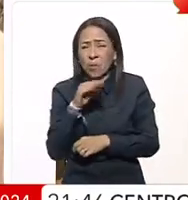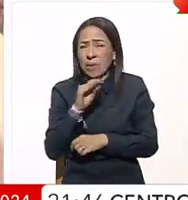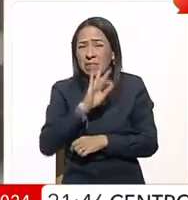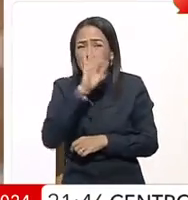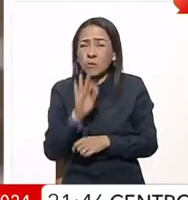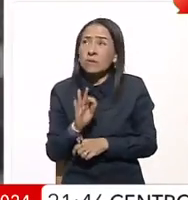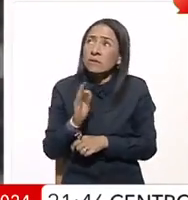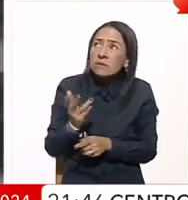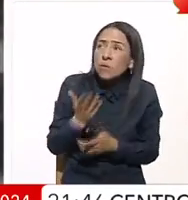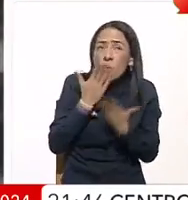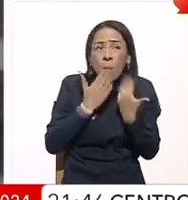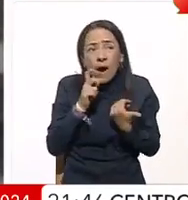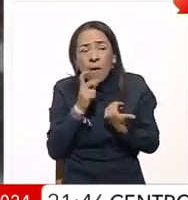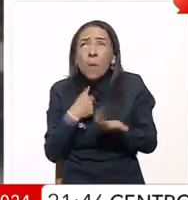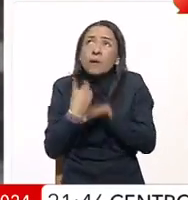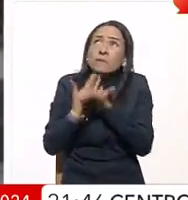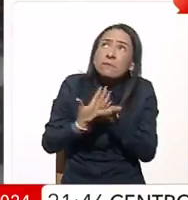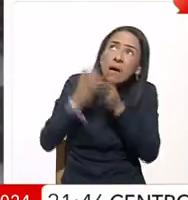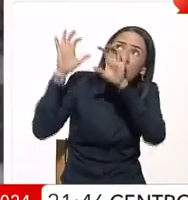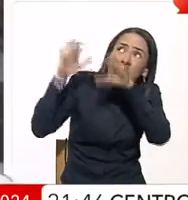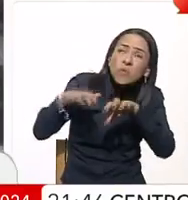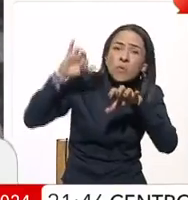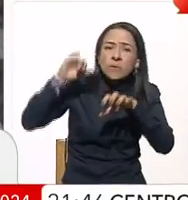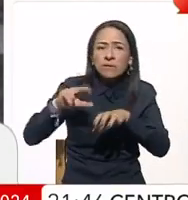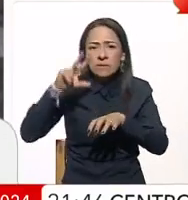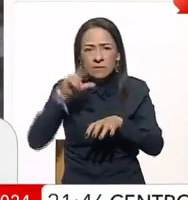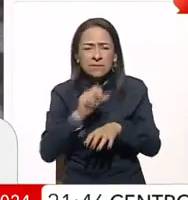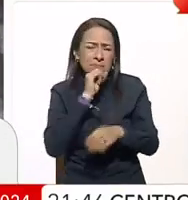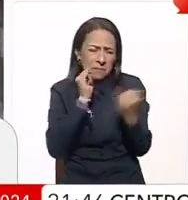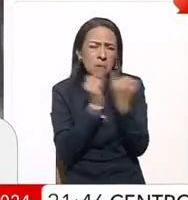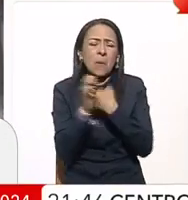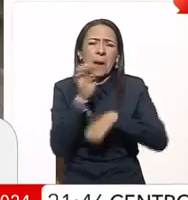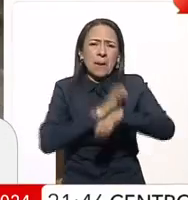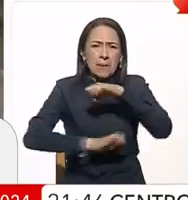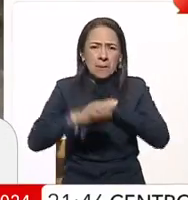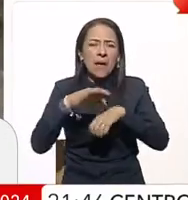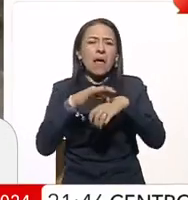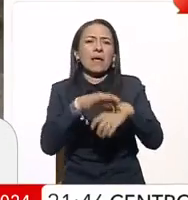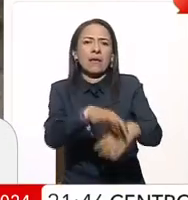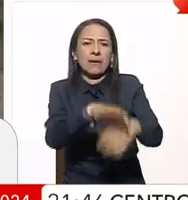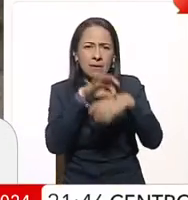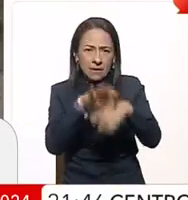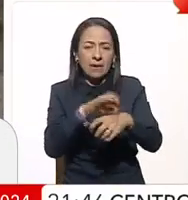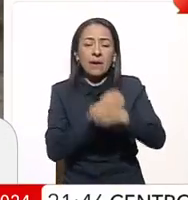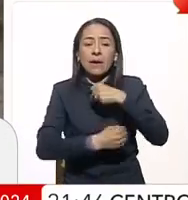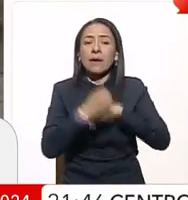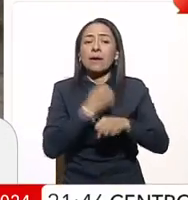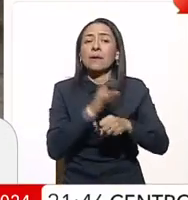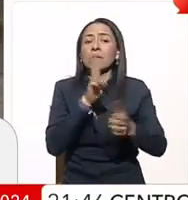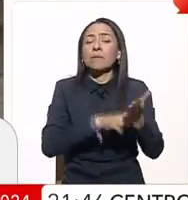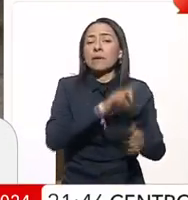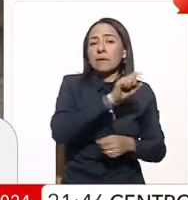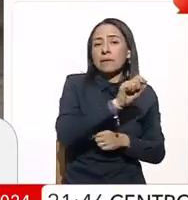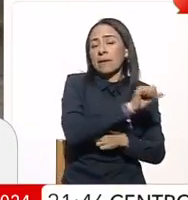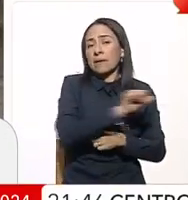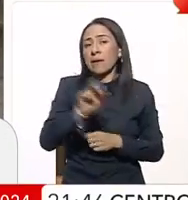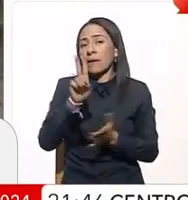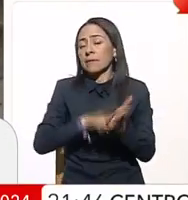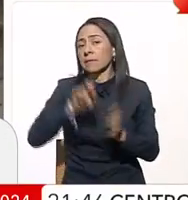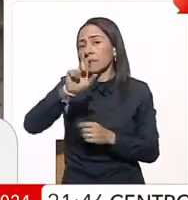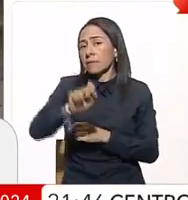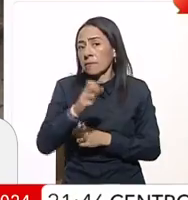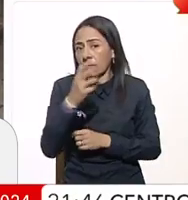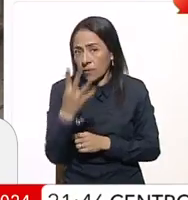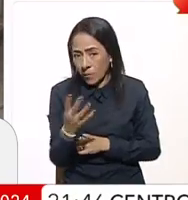temporal. La sobreexplotación también se ve en las empresas que producen carne. Entre 2020 y 2024 se le han